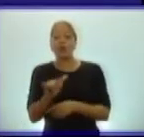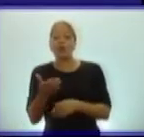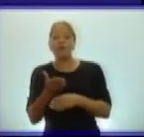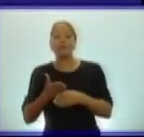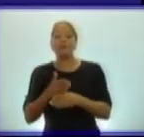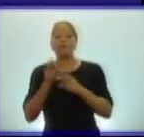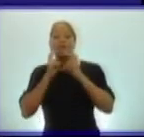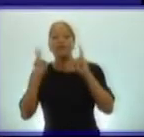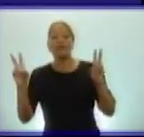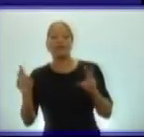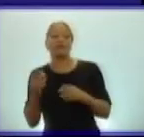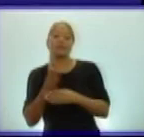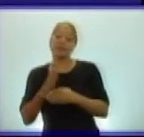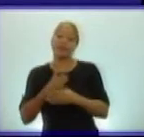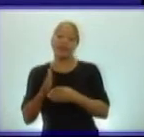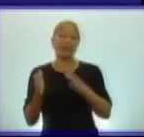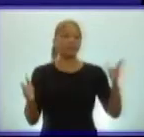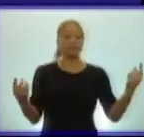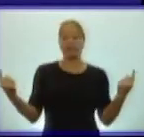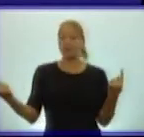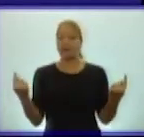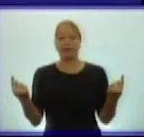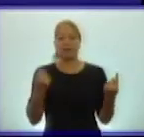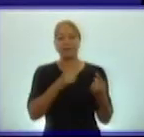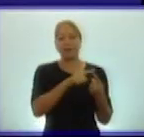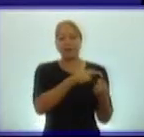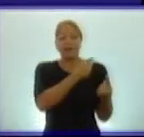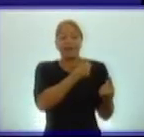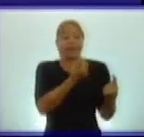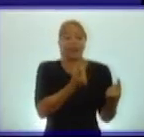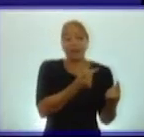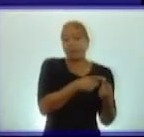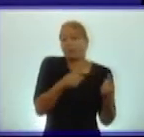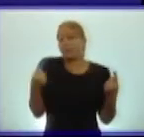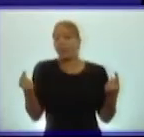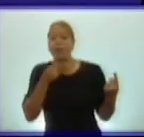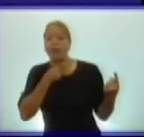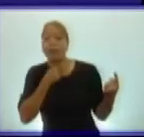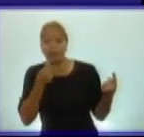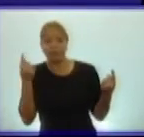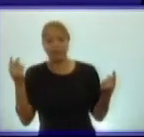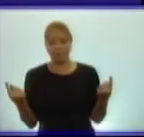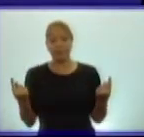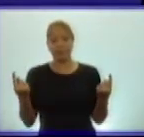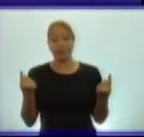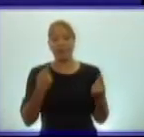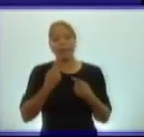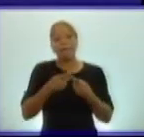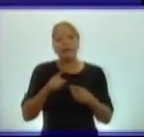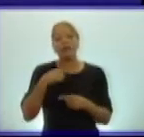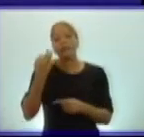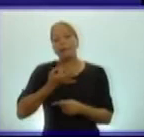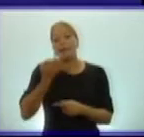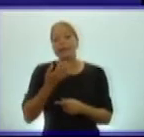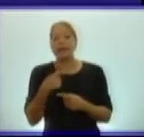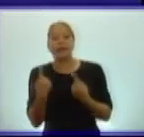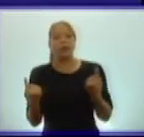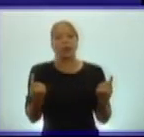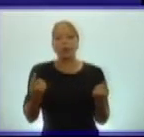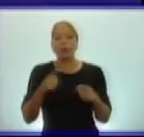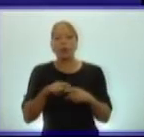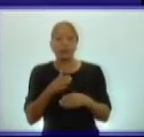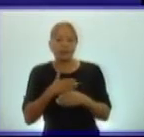diferentes. Por tanto, vamos a completar en el siguiente esquema en qué consistía entonces la renta en trabajo y en qué consistía la renta en